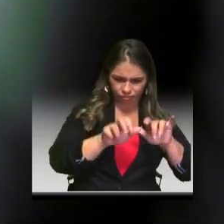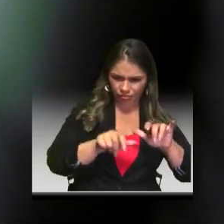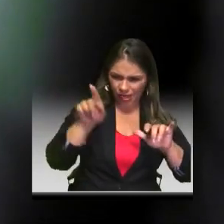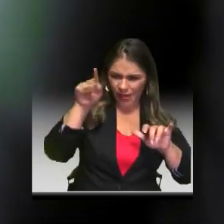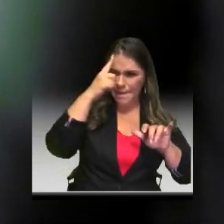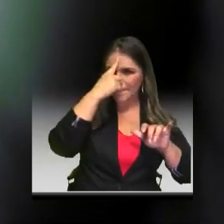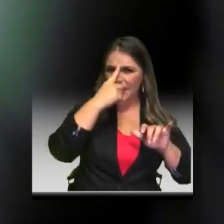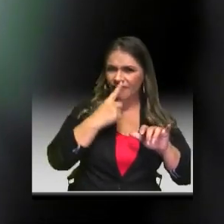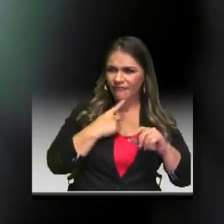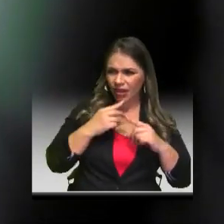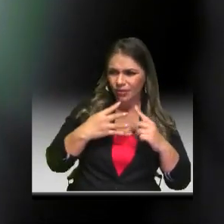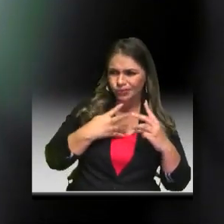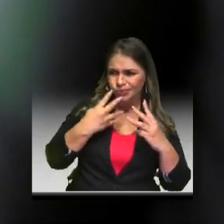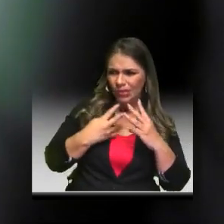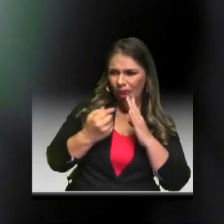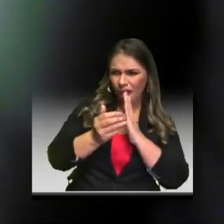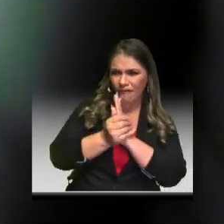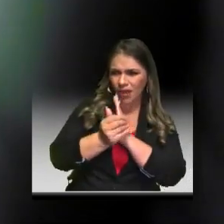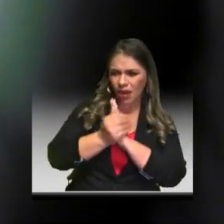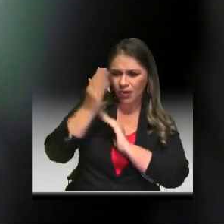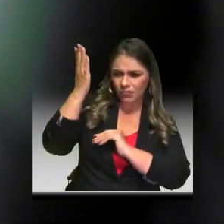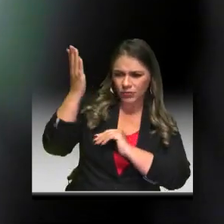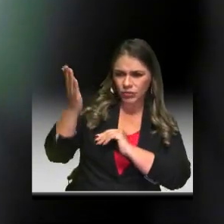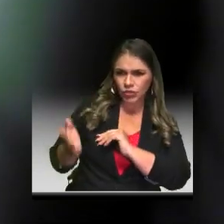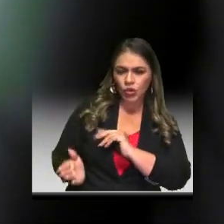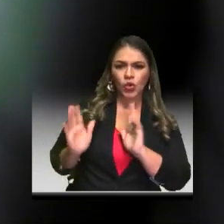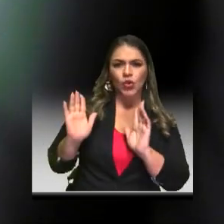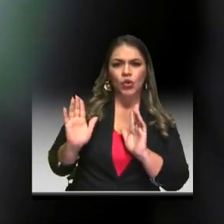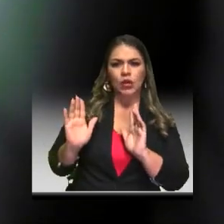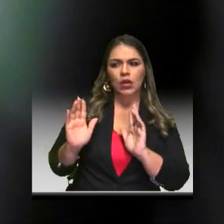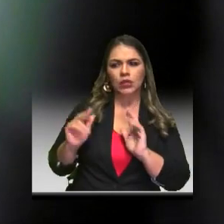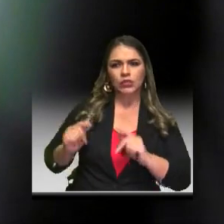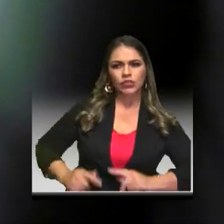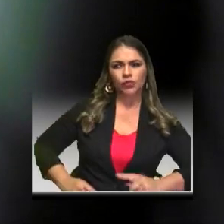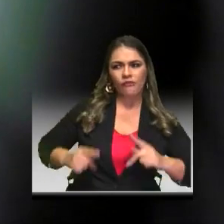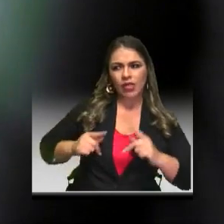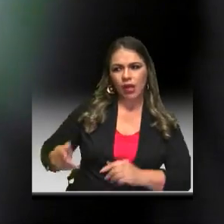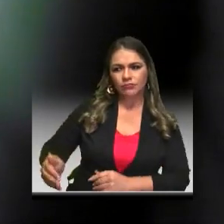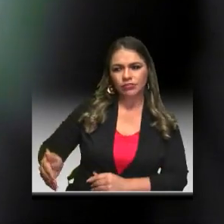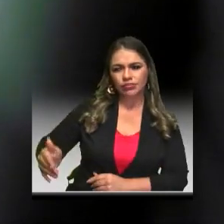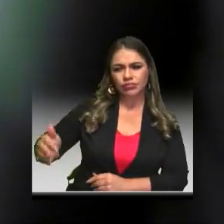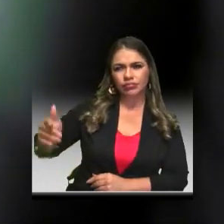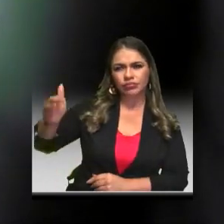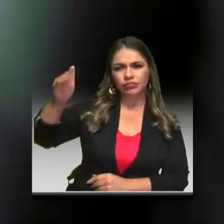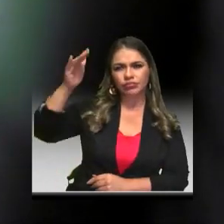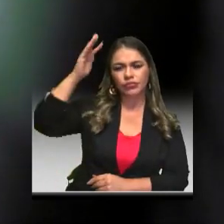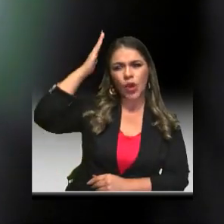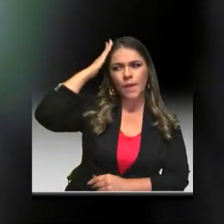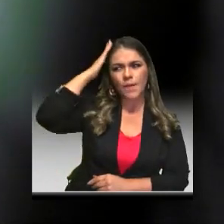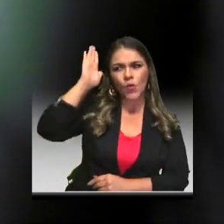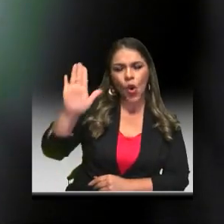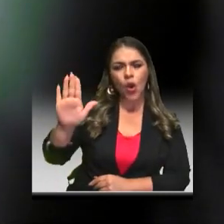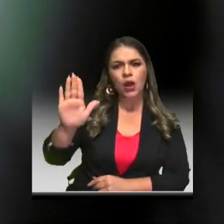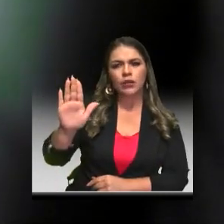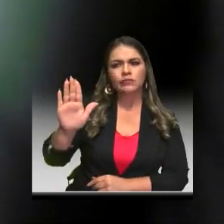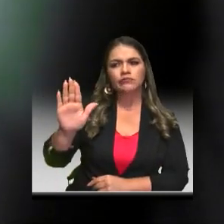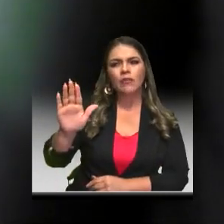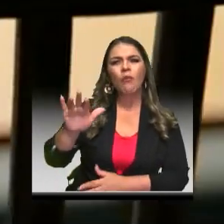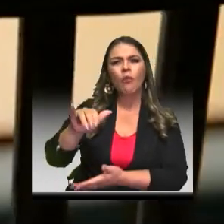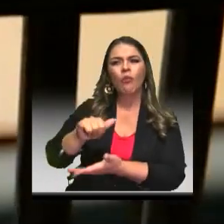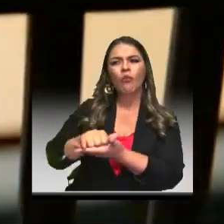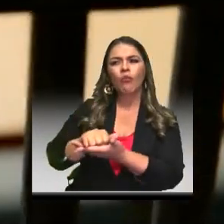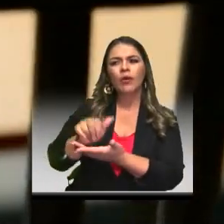a lo largo de tu vida y que te han de alguna manera orillado o llevado a cometer un